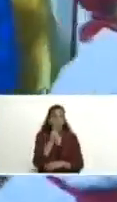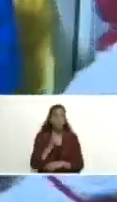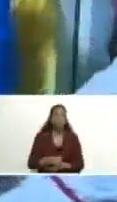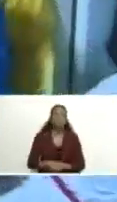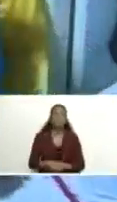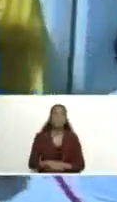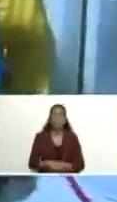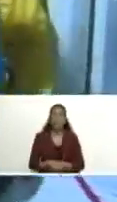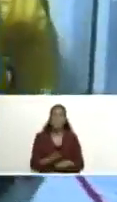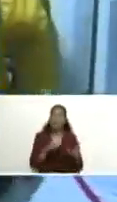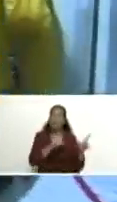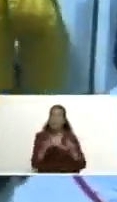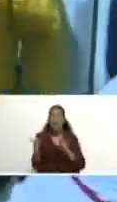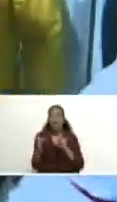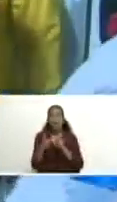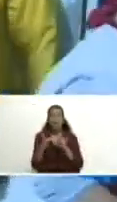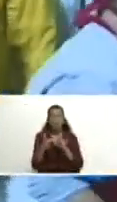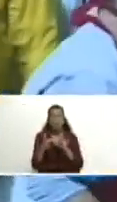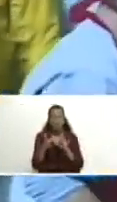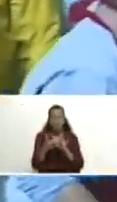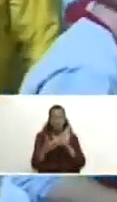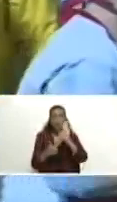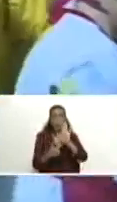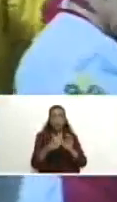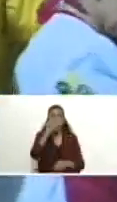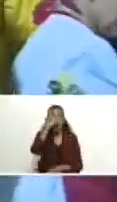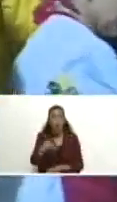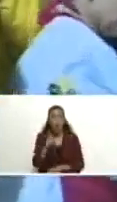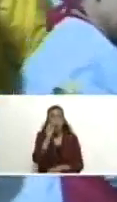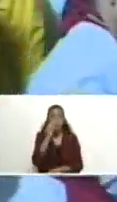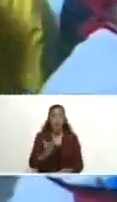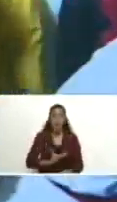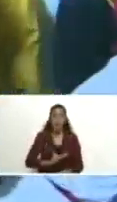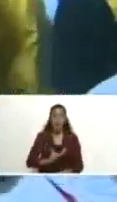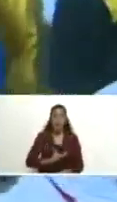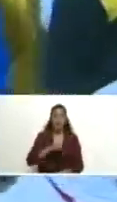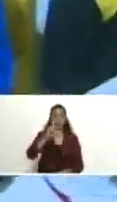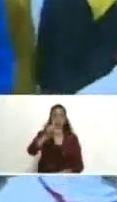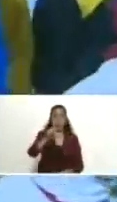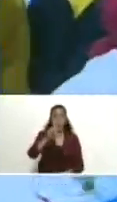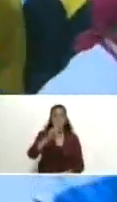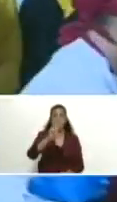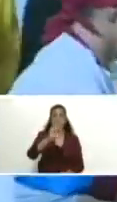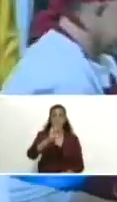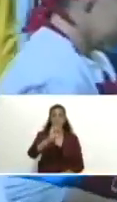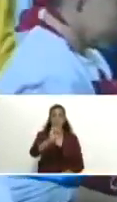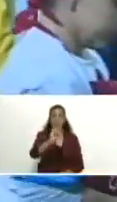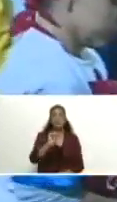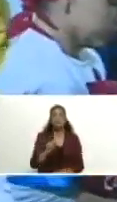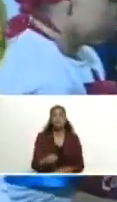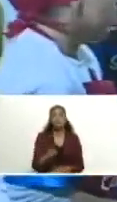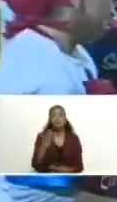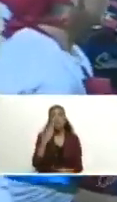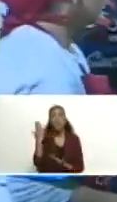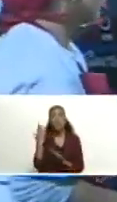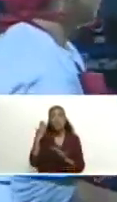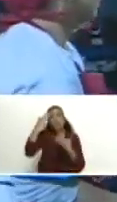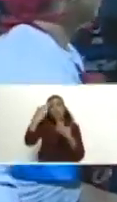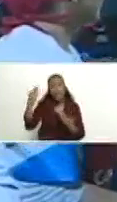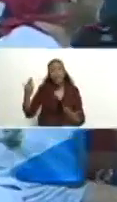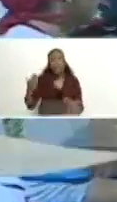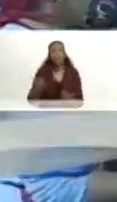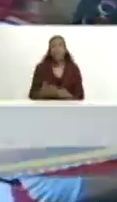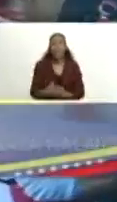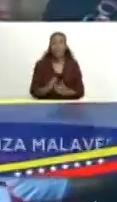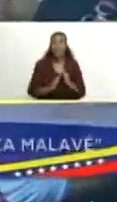ya para finalizar, presidente, que el hermano alcalde Luis Javier Cifontes expresara un saludo como